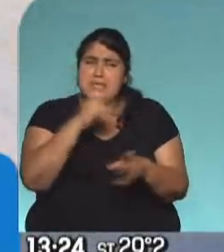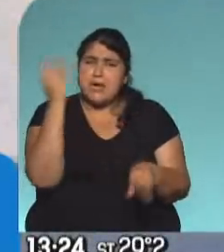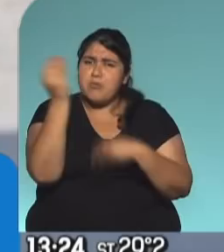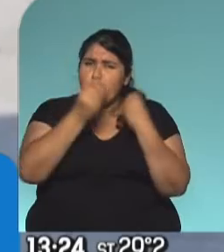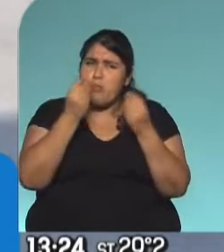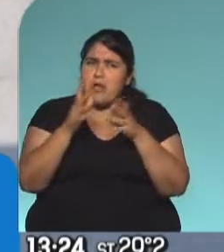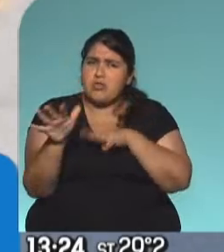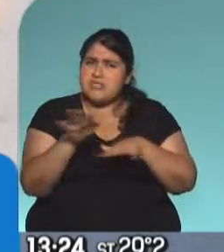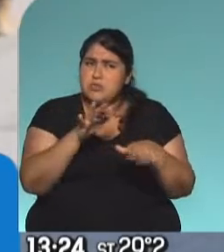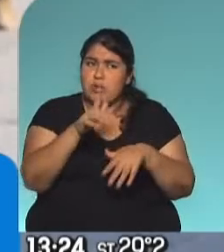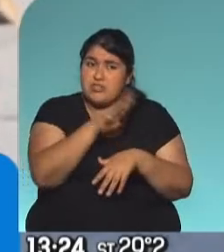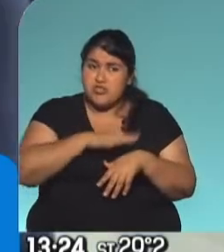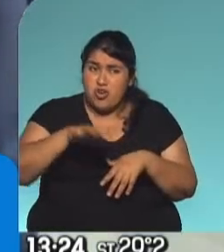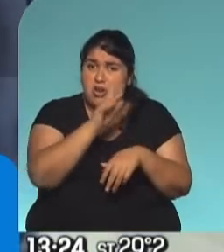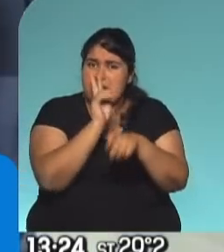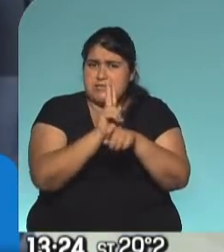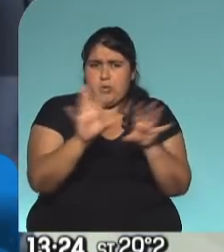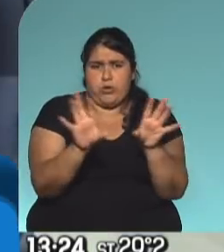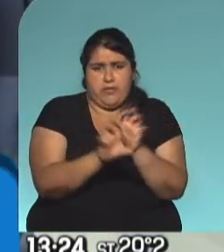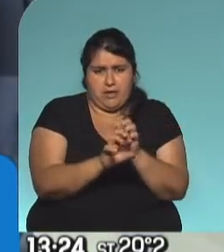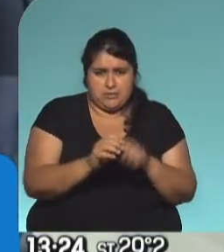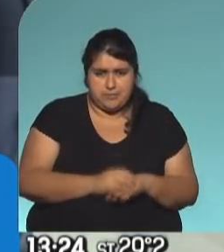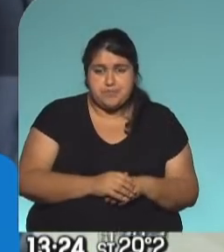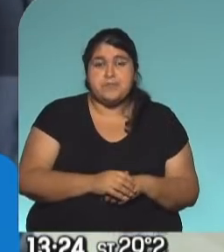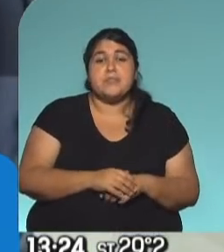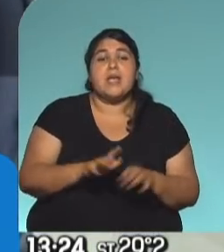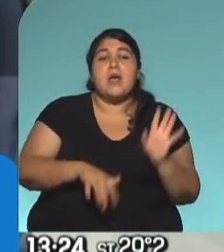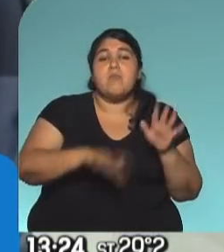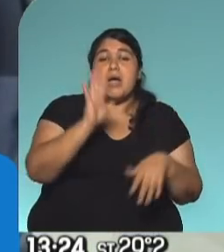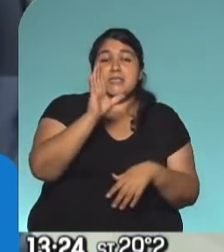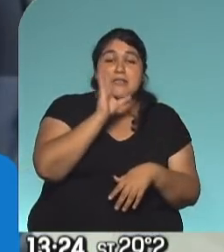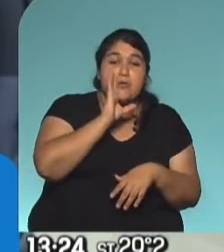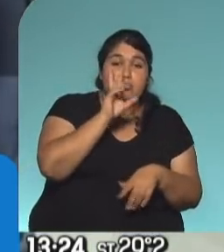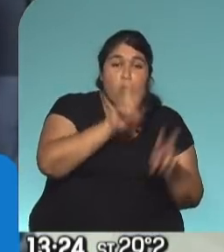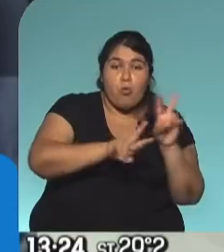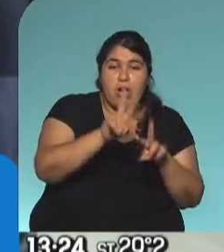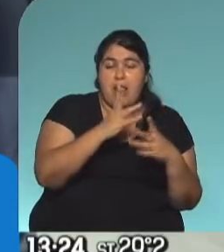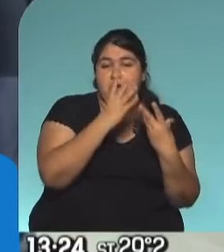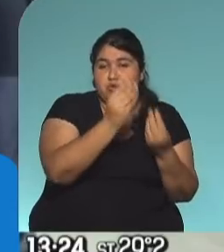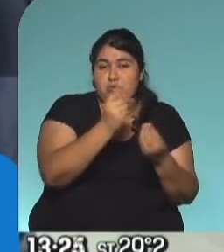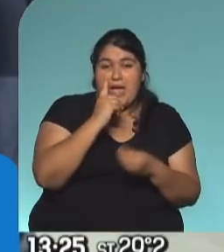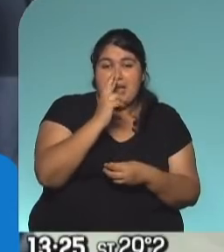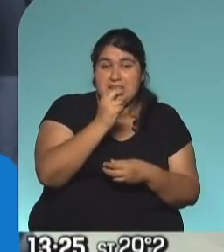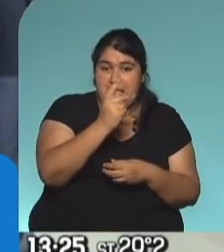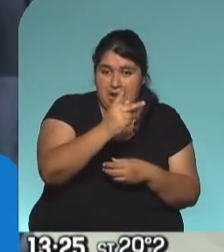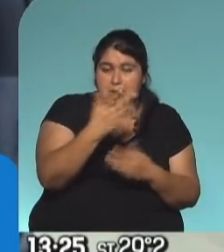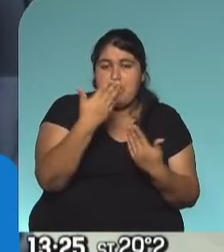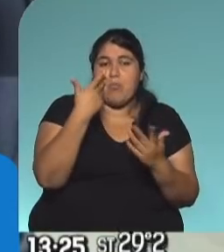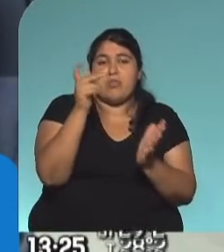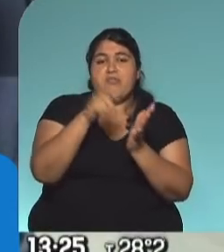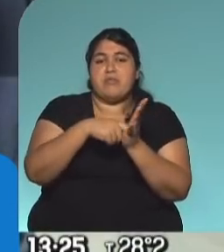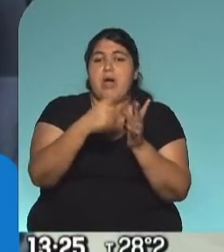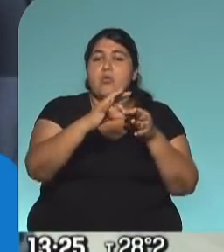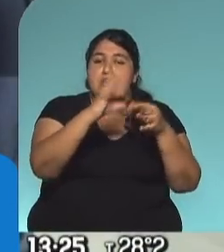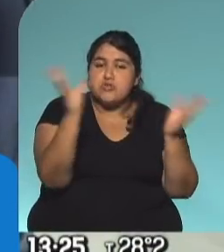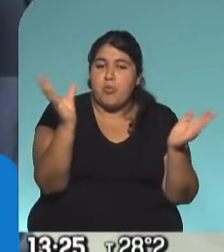de la situación de seguridad. Among its top priorities, the United States will seek to help Iraq assert its